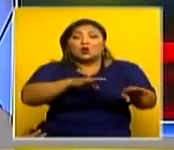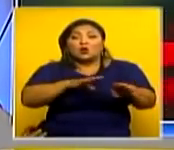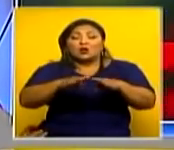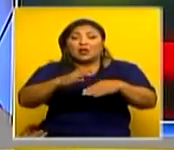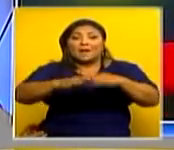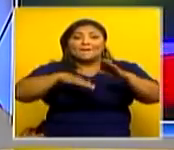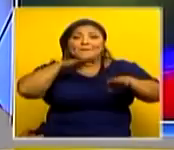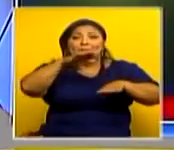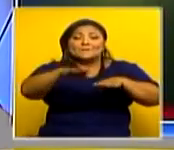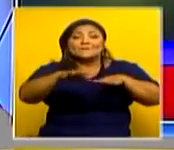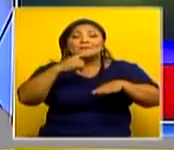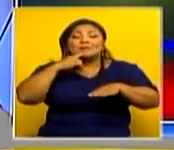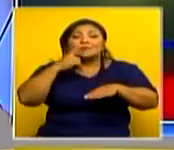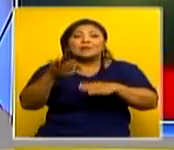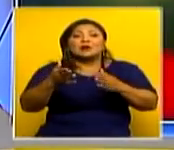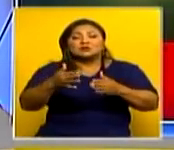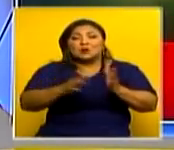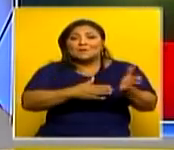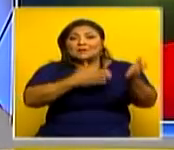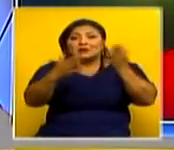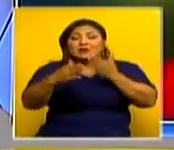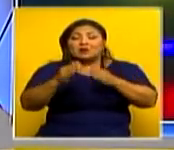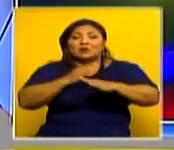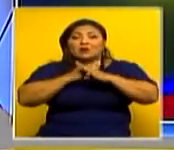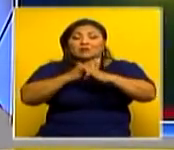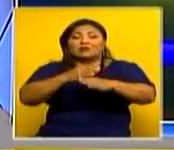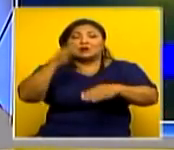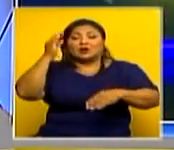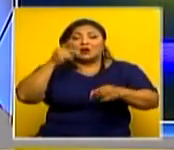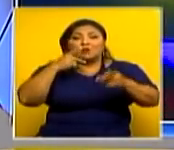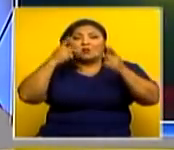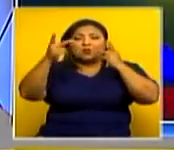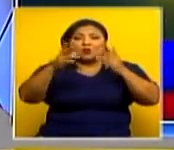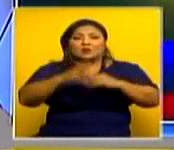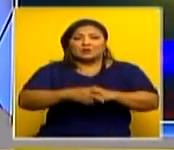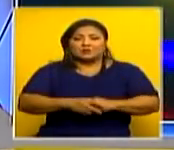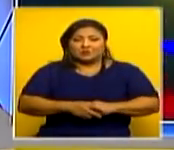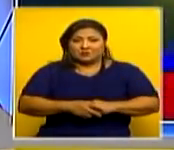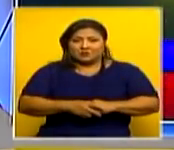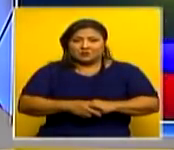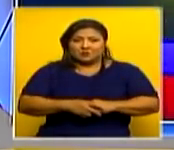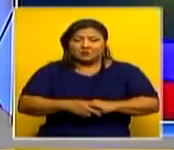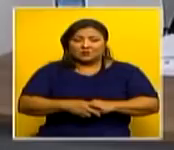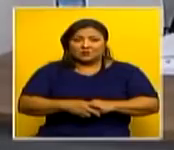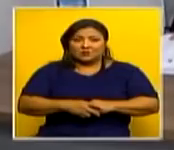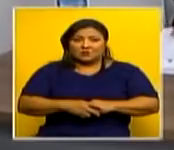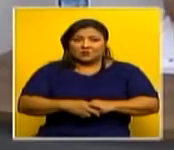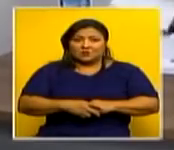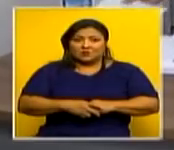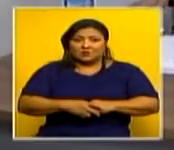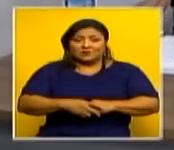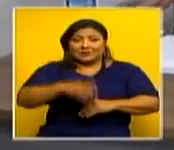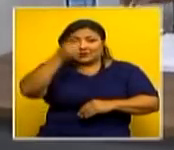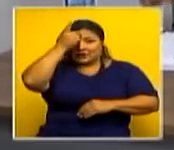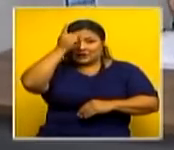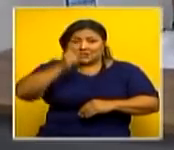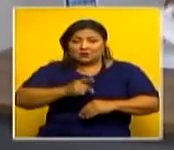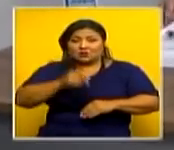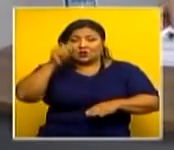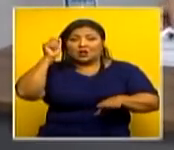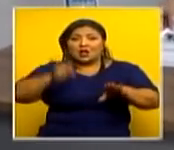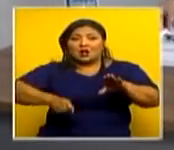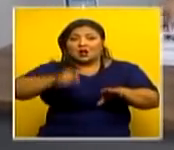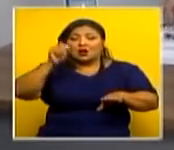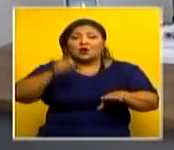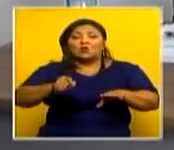medidas cautelares presentadas por la Defensoría Pública y del Pueblo. La decisión de la jueza Judith Naranjo